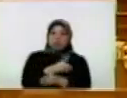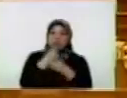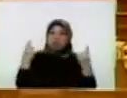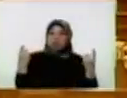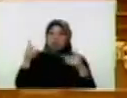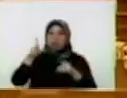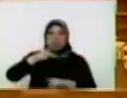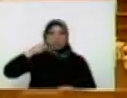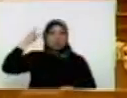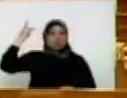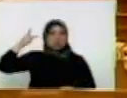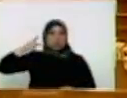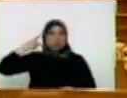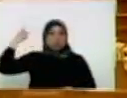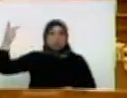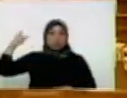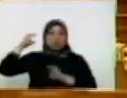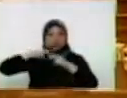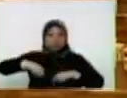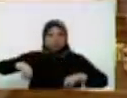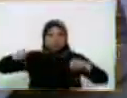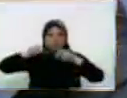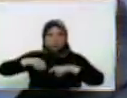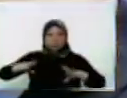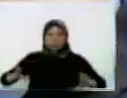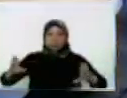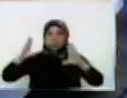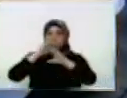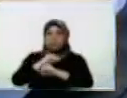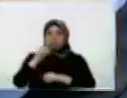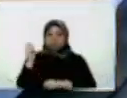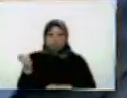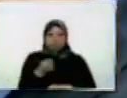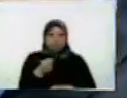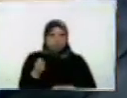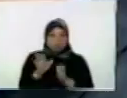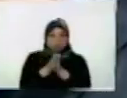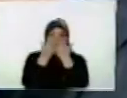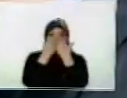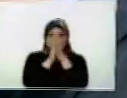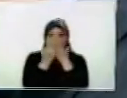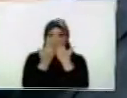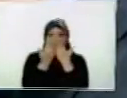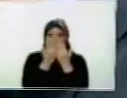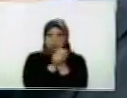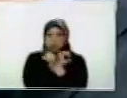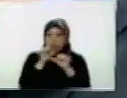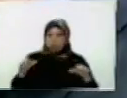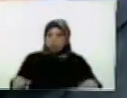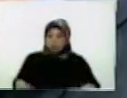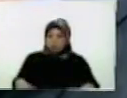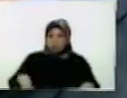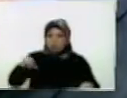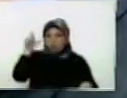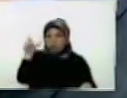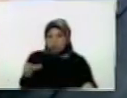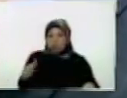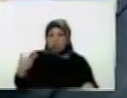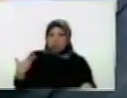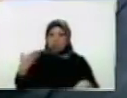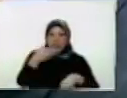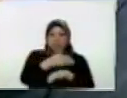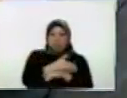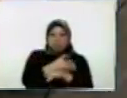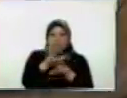Psicología a revisar en las noches con linternas los expedientes de los cadetes y aquellos que venían